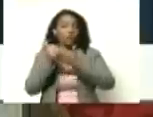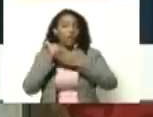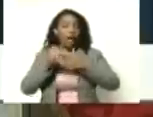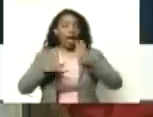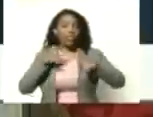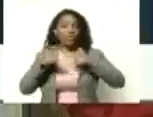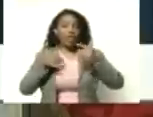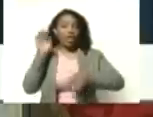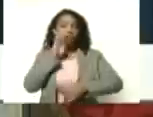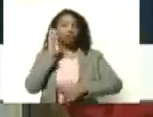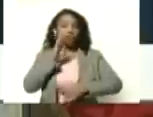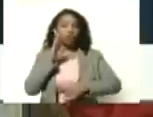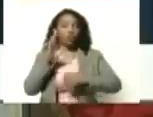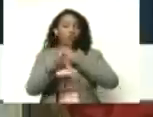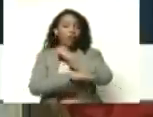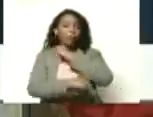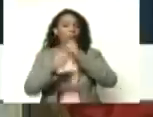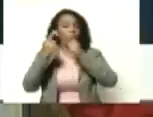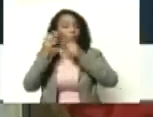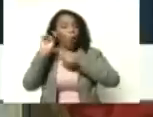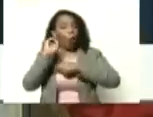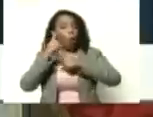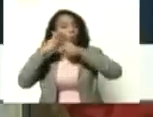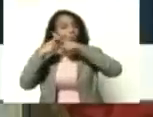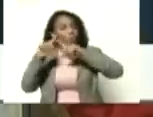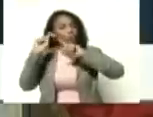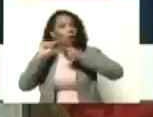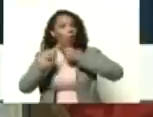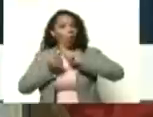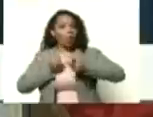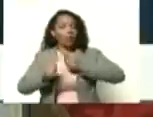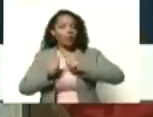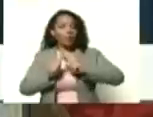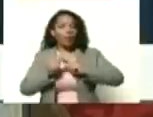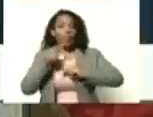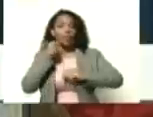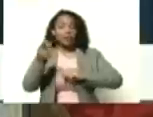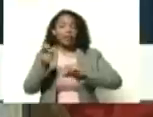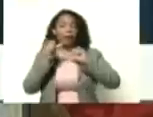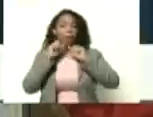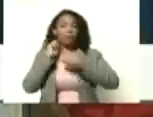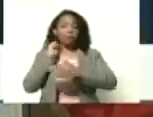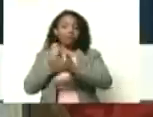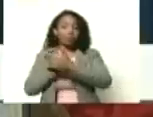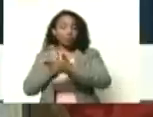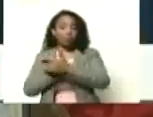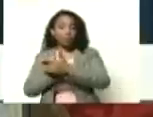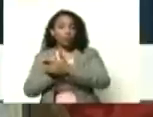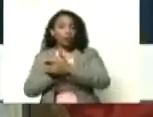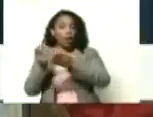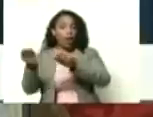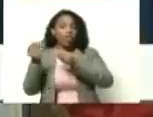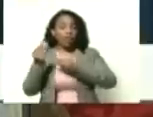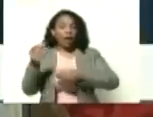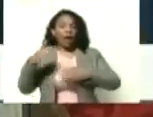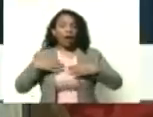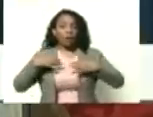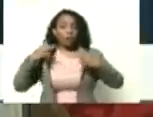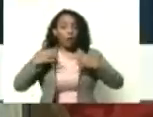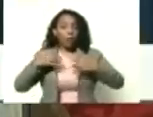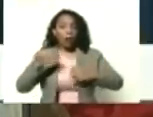corrupción u otros decía que lo mantenía le daba ropa alimentos